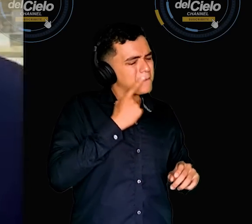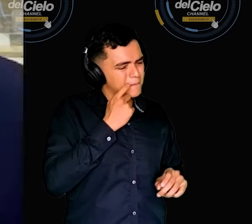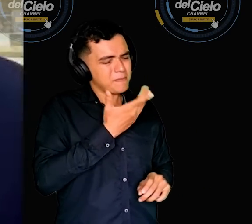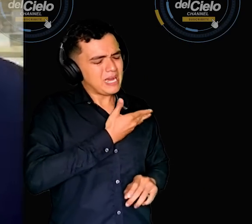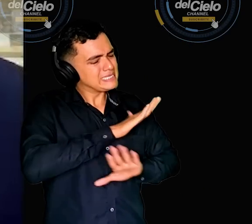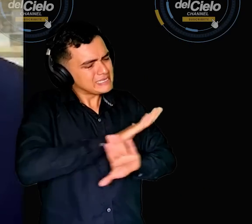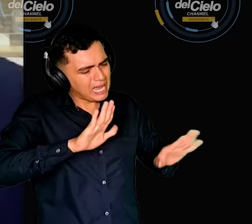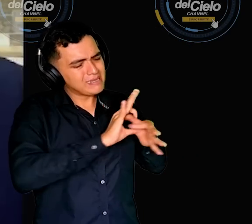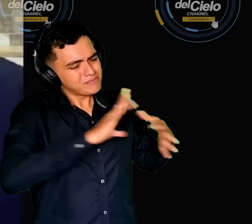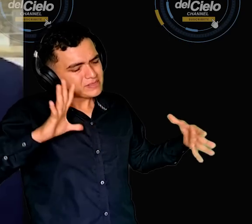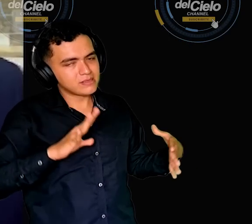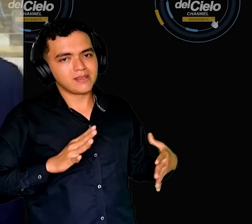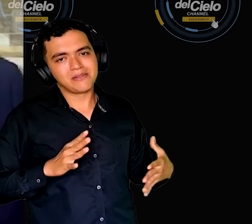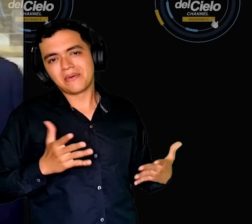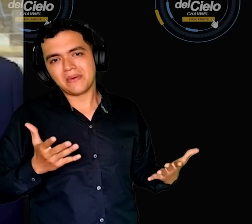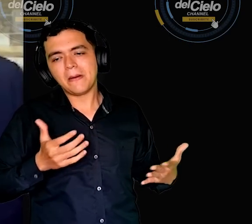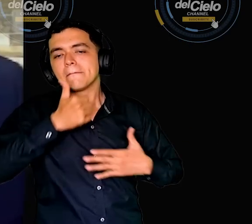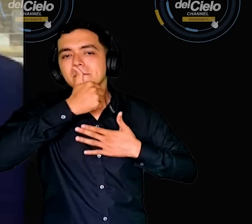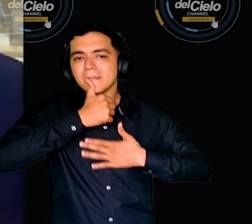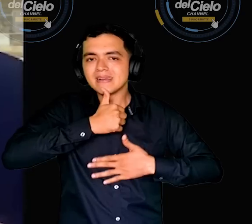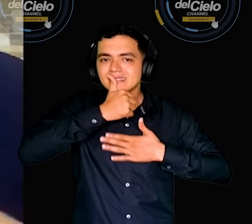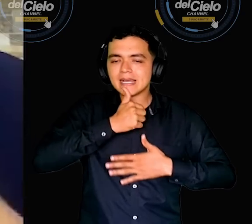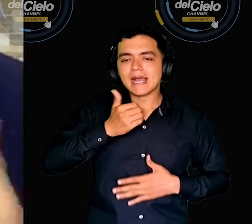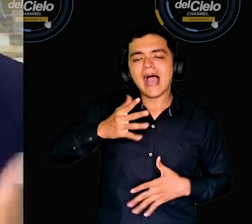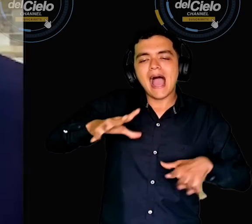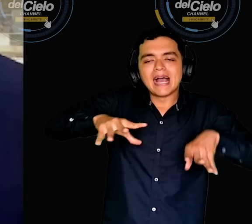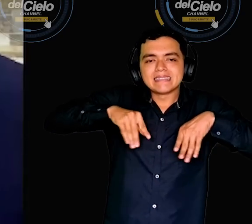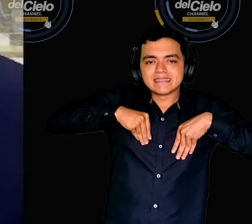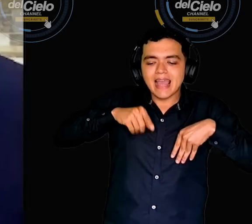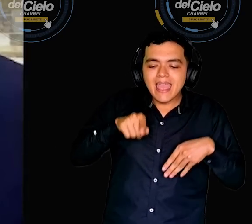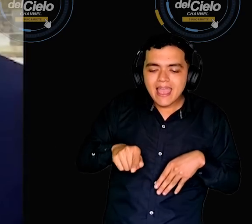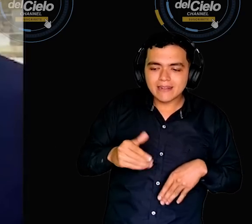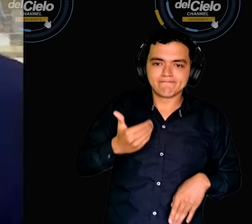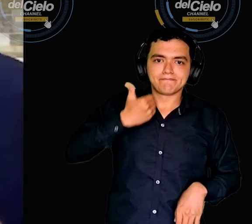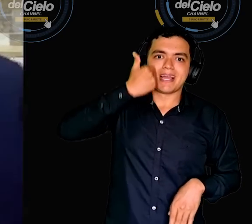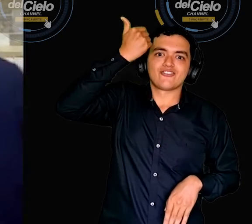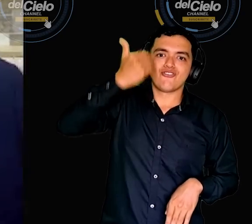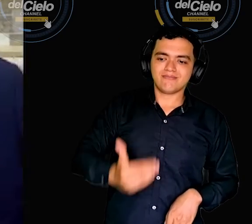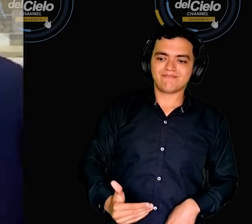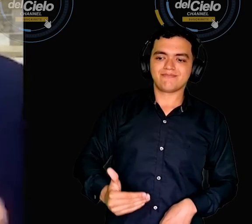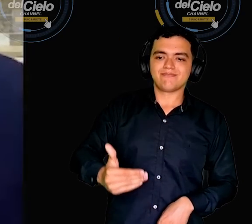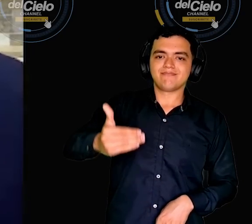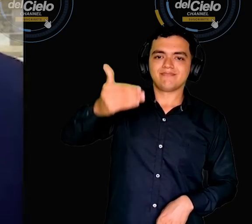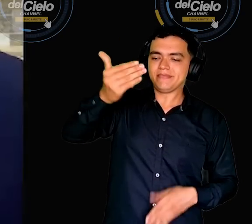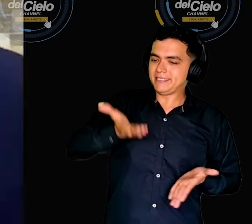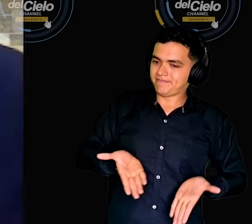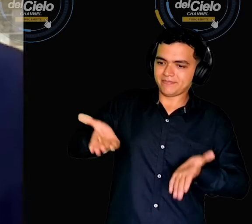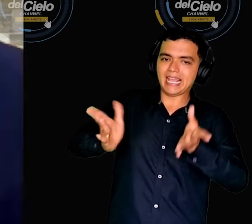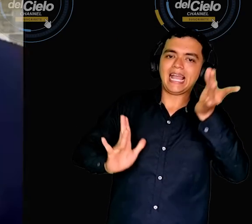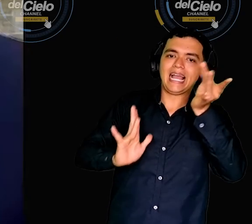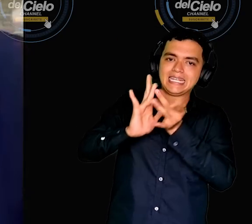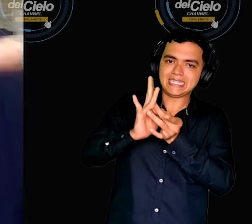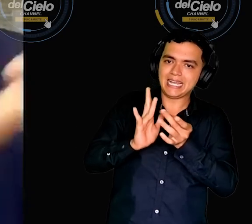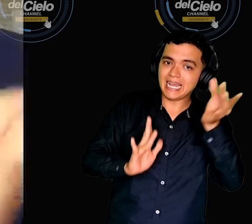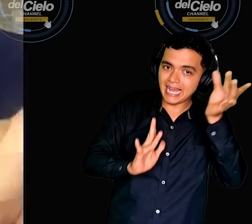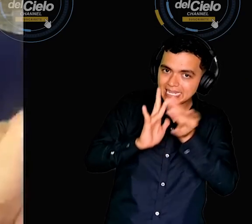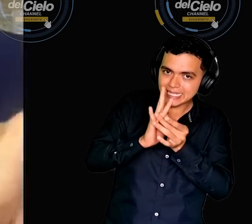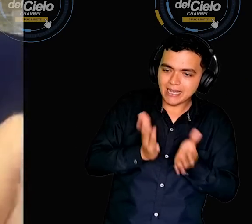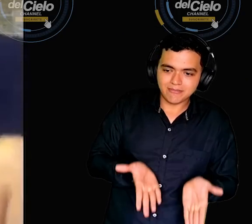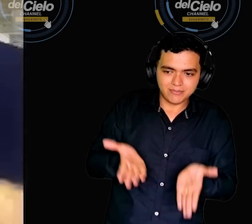Y nosotros padres tenemos que aprender que esas etapas no destruyen el hogar. El